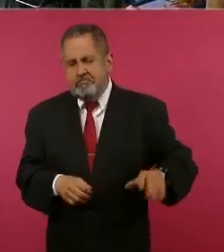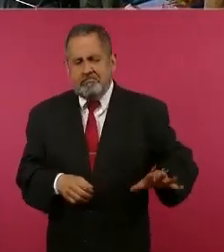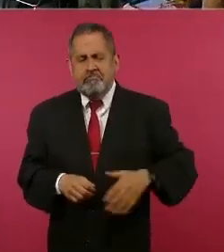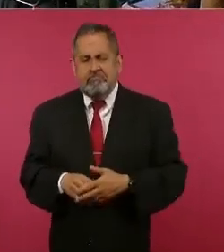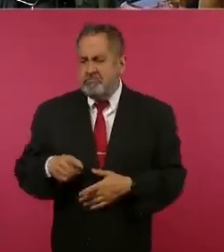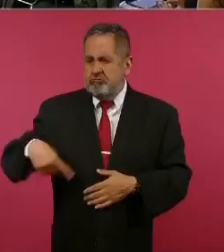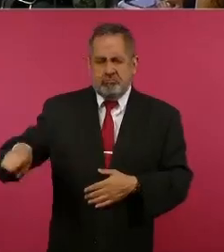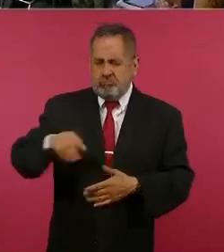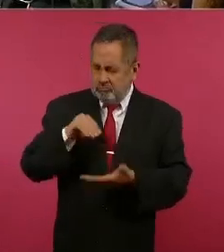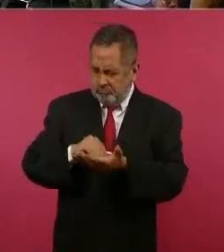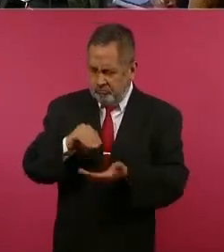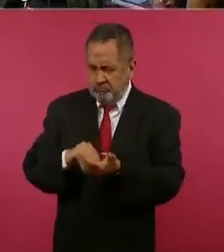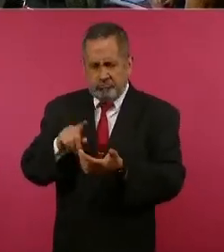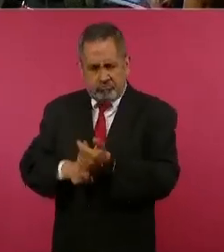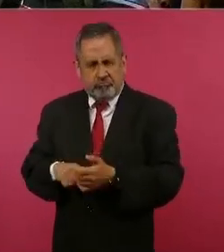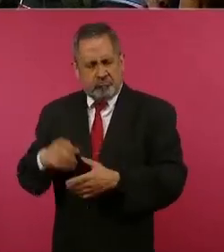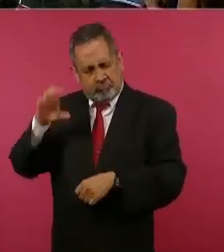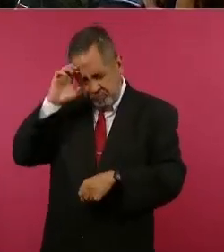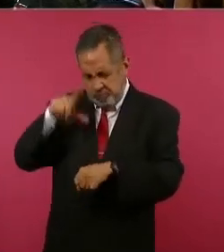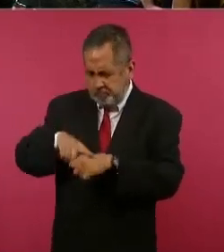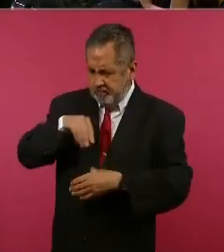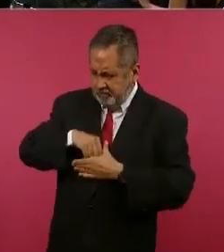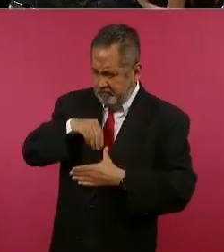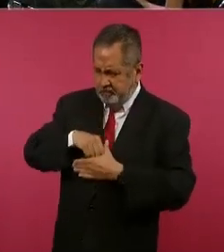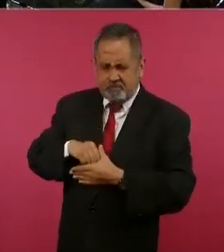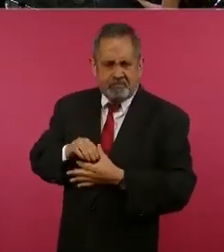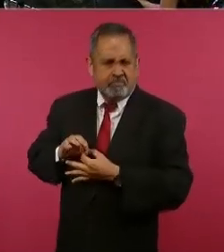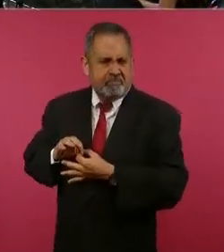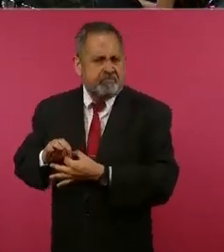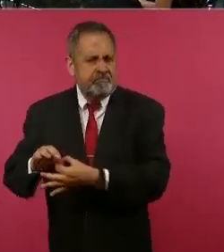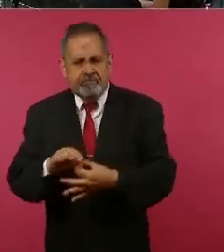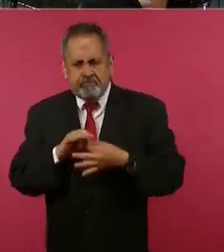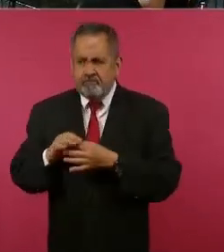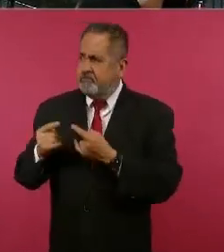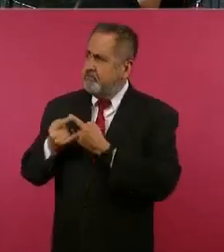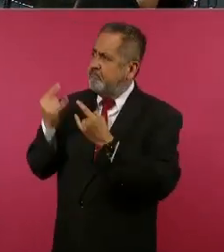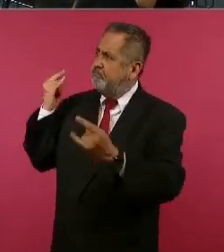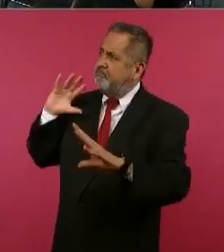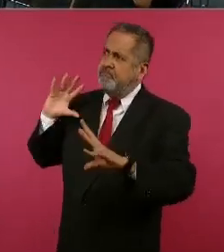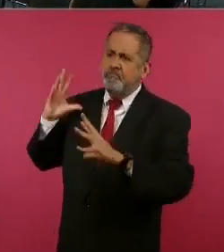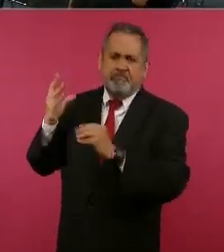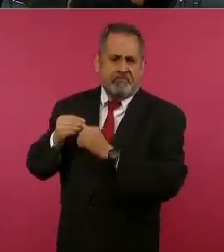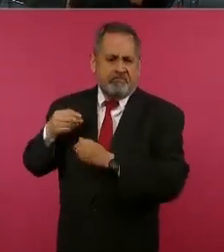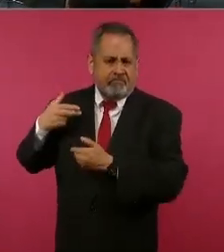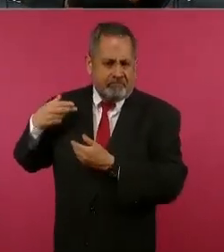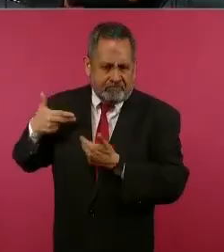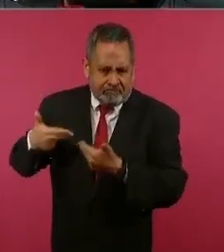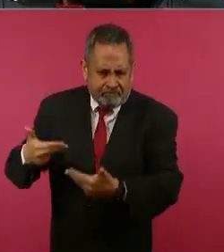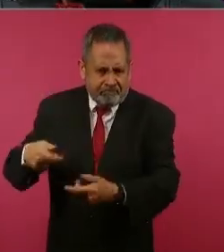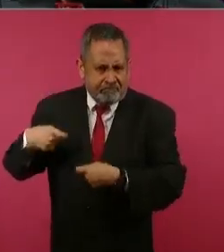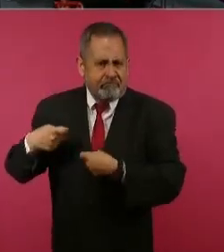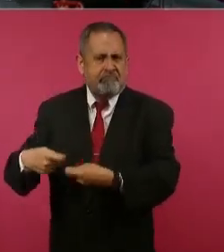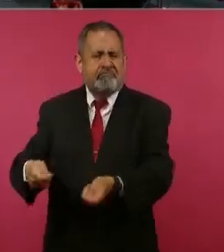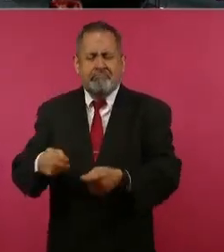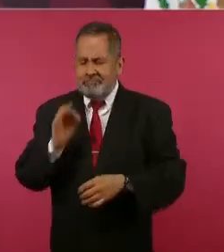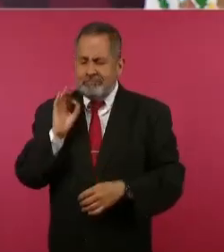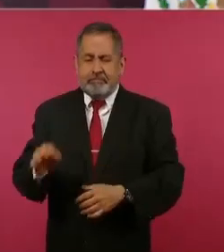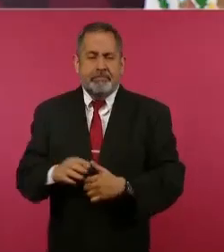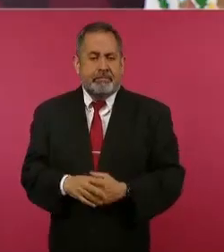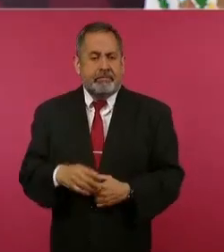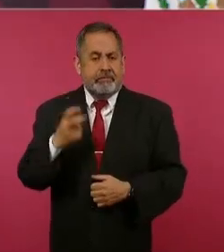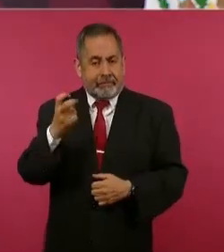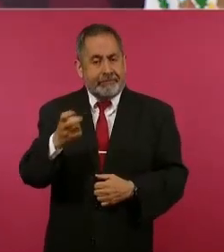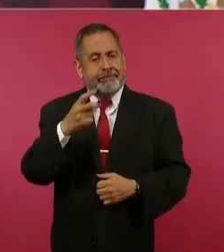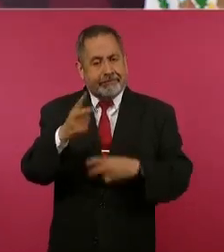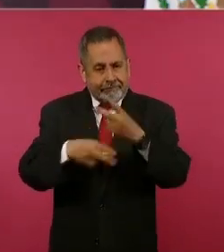no pudieron destruir eso, ese pasado glorioso. Y sobre